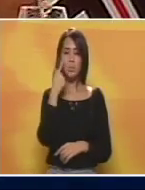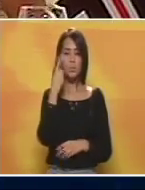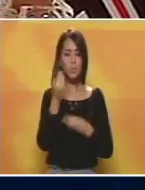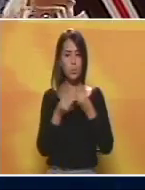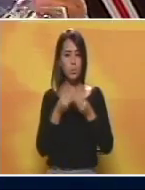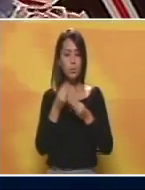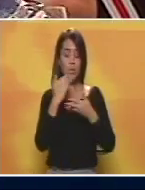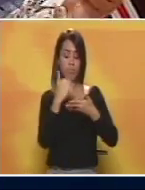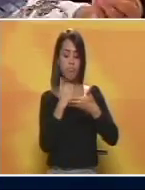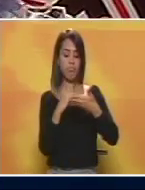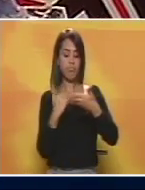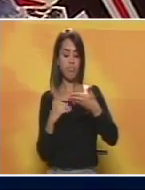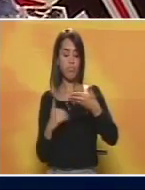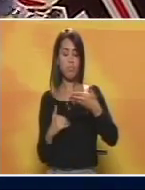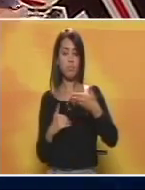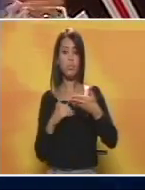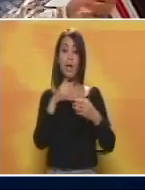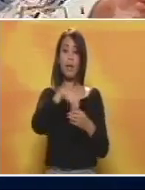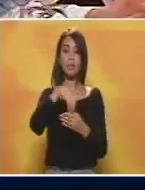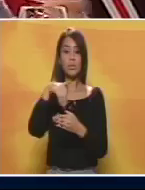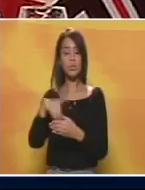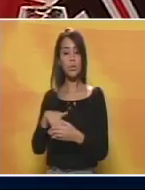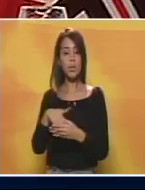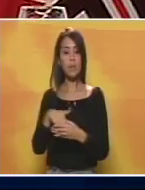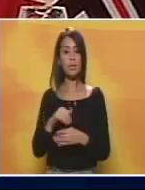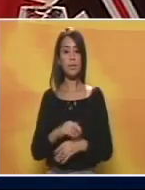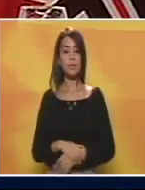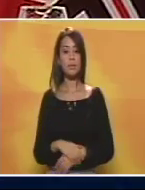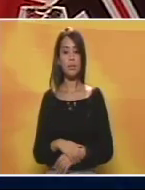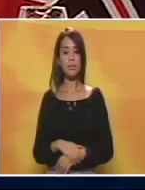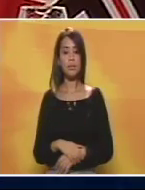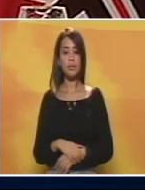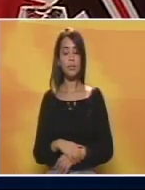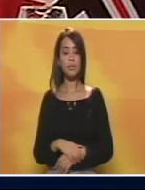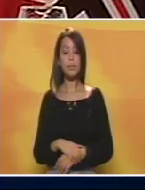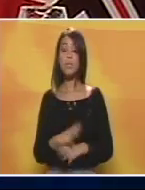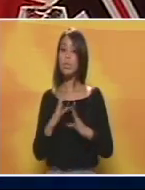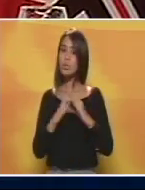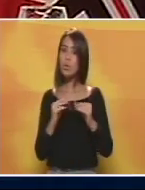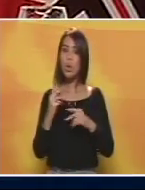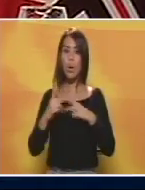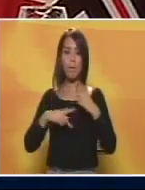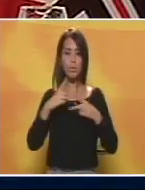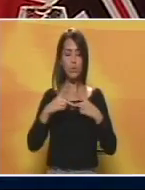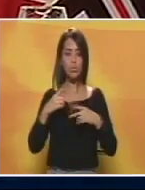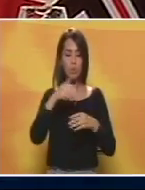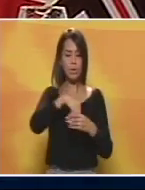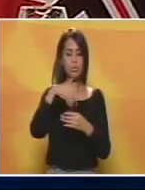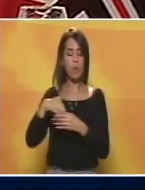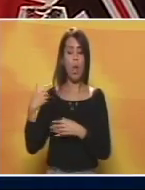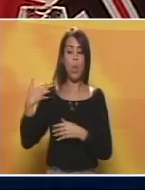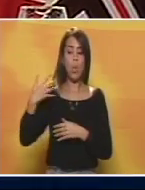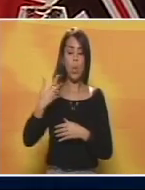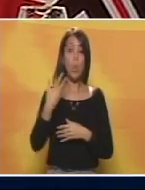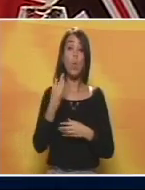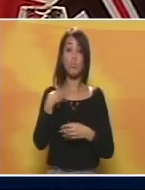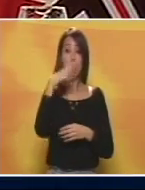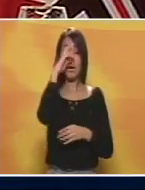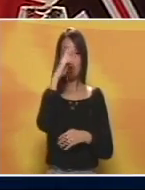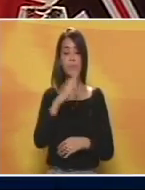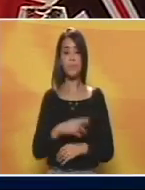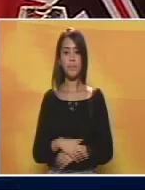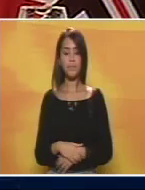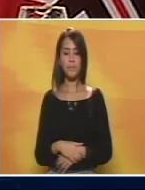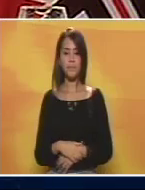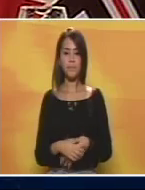en el cronograma electoral y que van a ser, por supuesto, como en todos los procesos electorales, van a ser cumplidas.